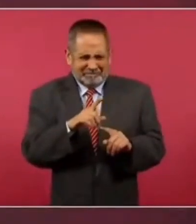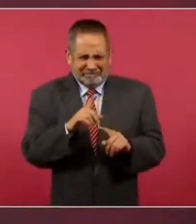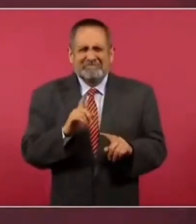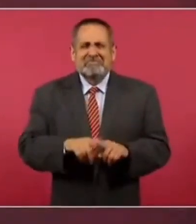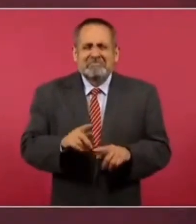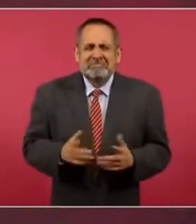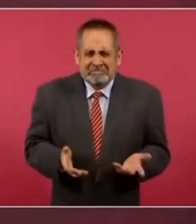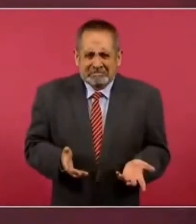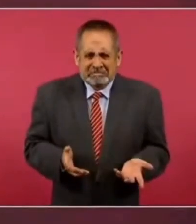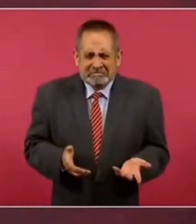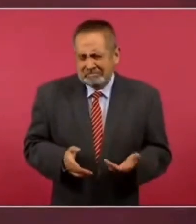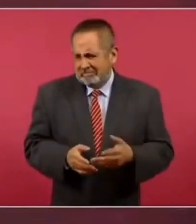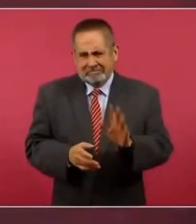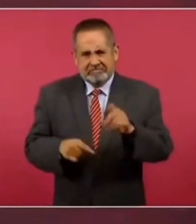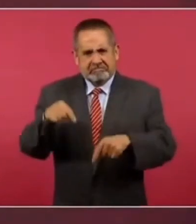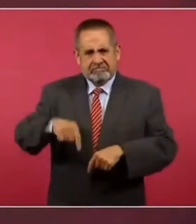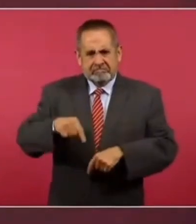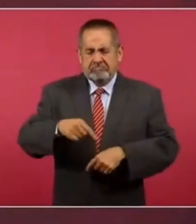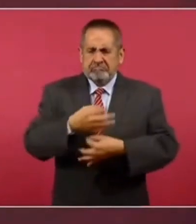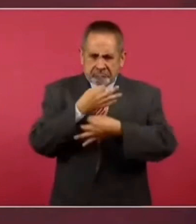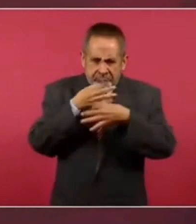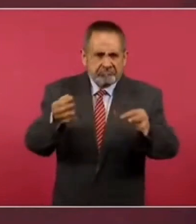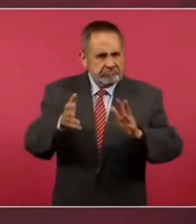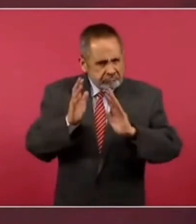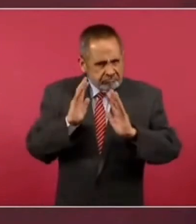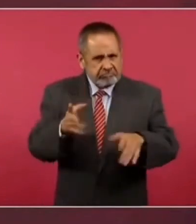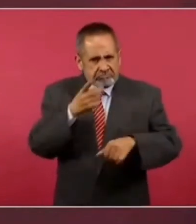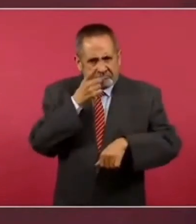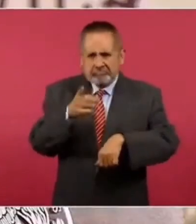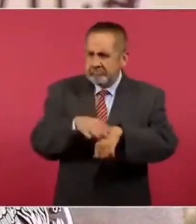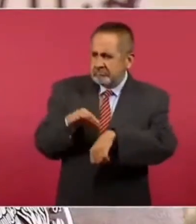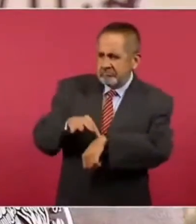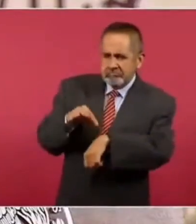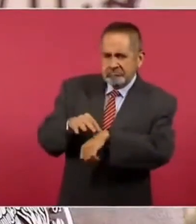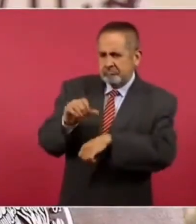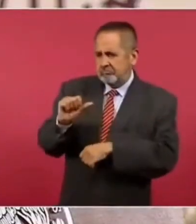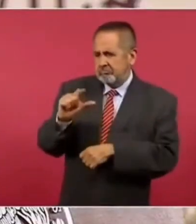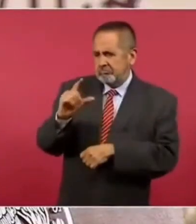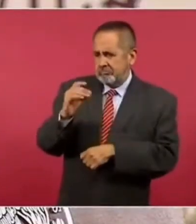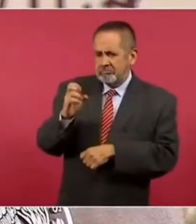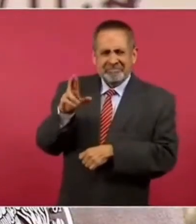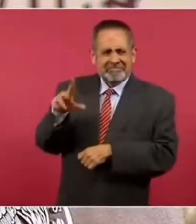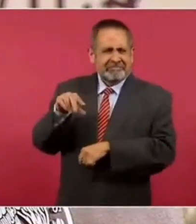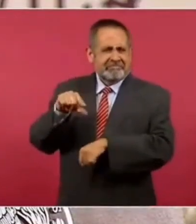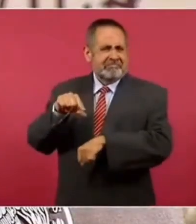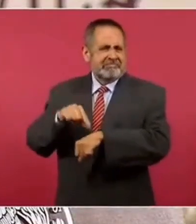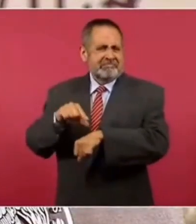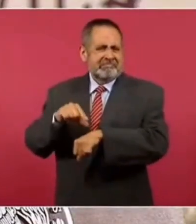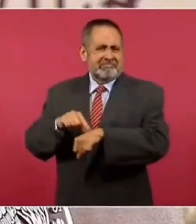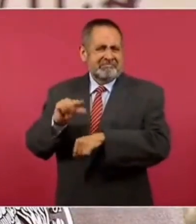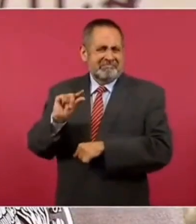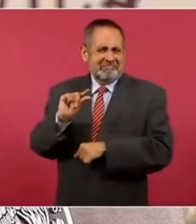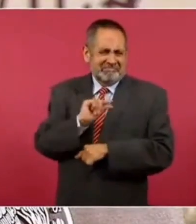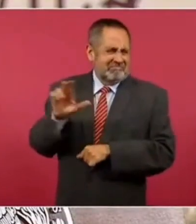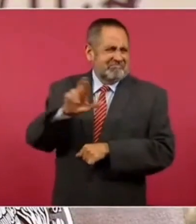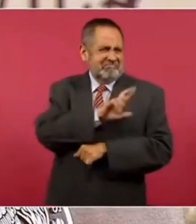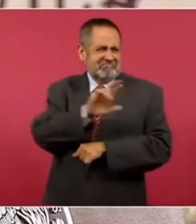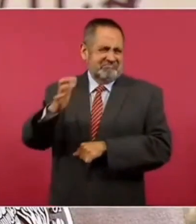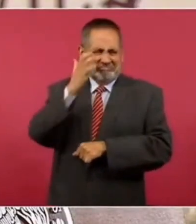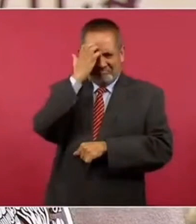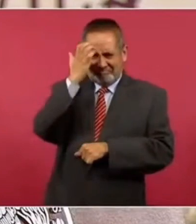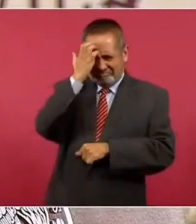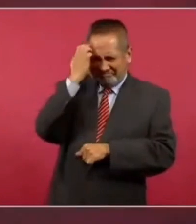aquí puntualmente el doctor Alcocer, que es posiblemente el médico con la mejor reputación